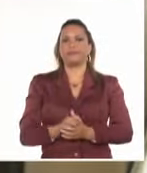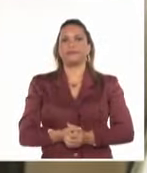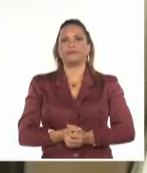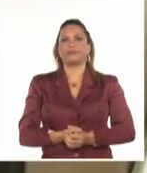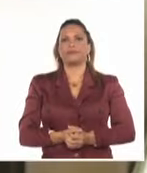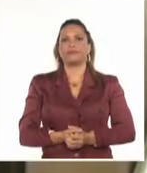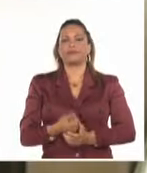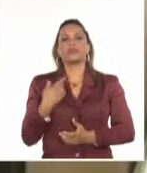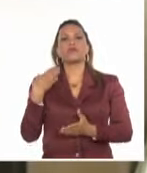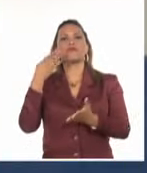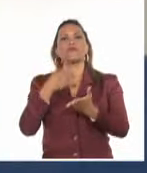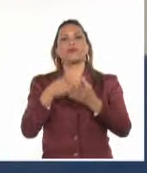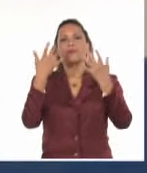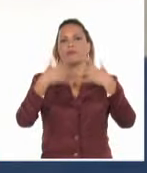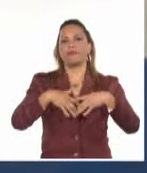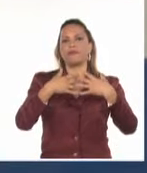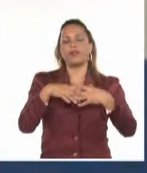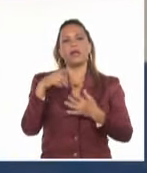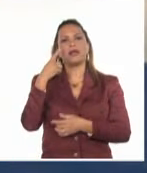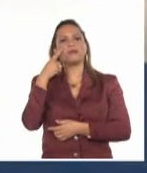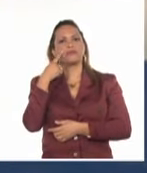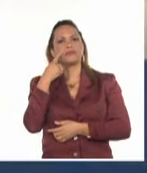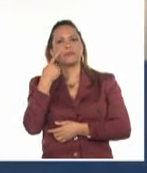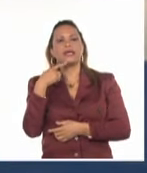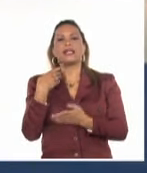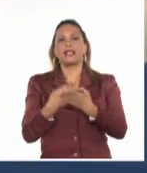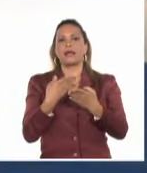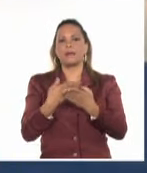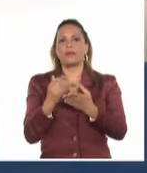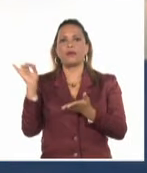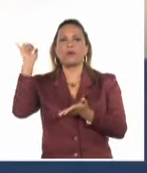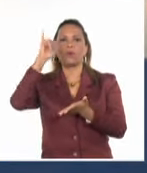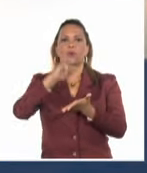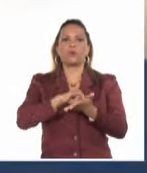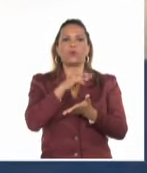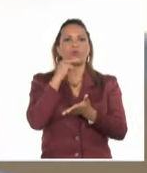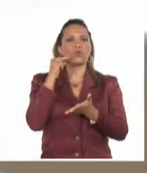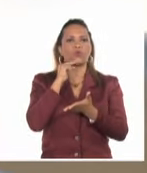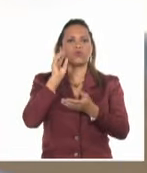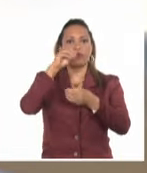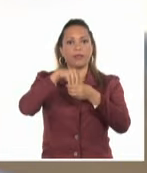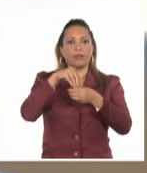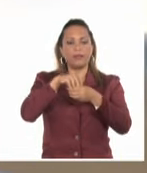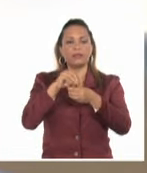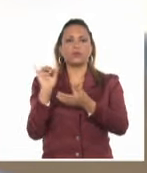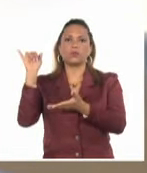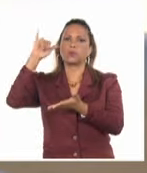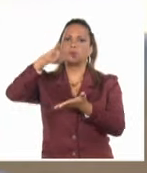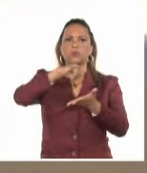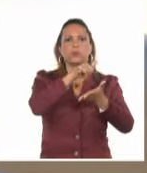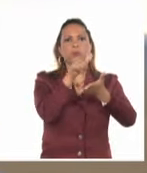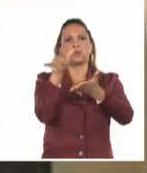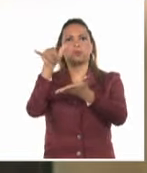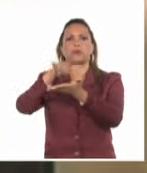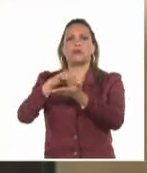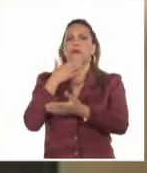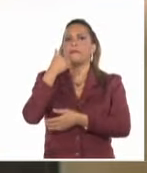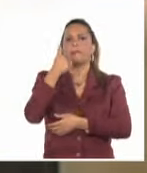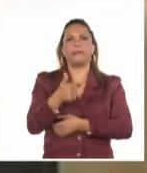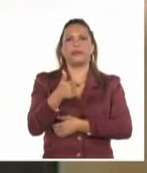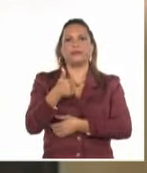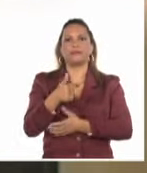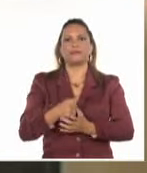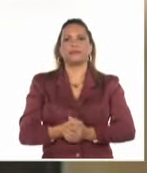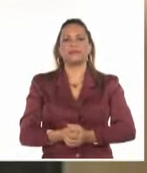la fábrica, tuvimos la oportunidad de hacer el vuelo de prueba con la tripulación rusa, y el avión voló muy bien. El IL-96 para mí debe